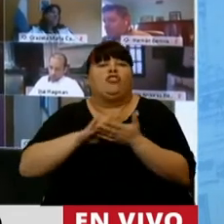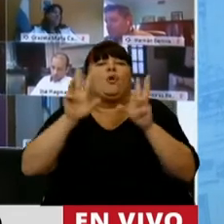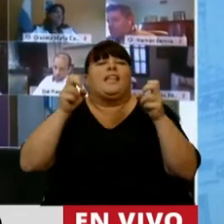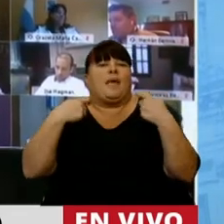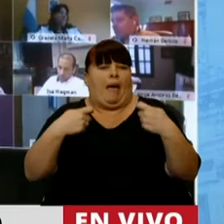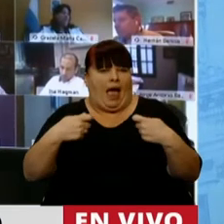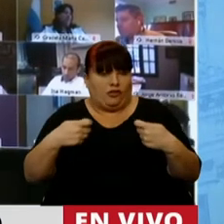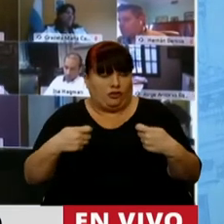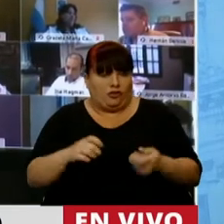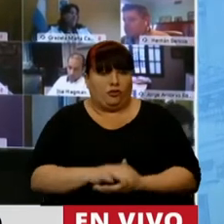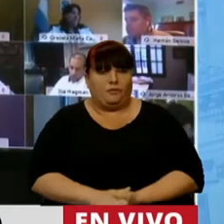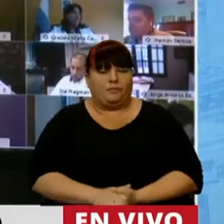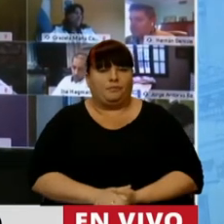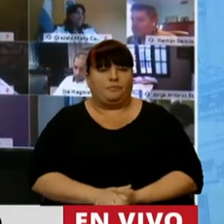gastos.